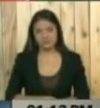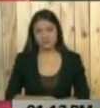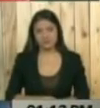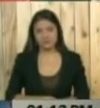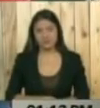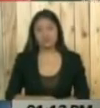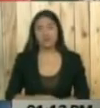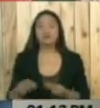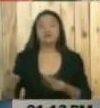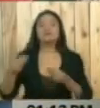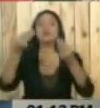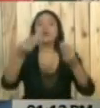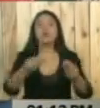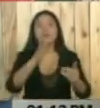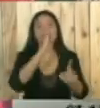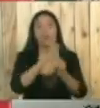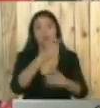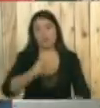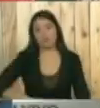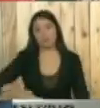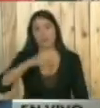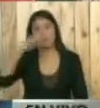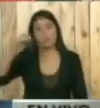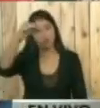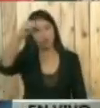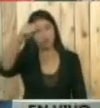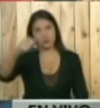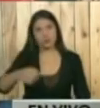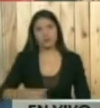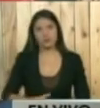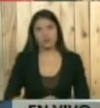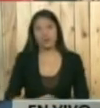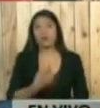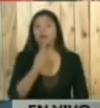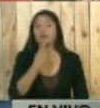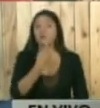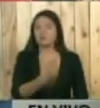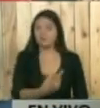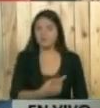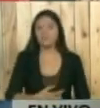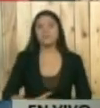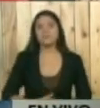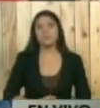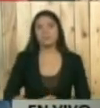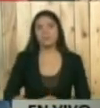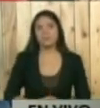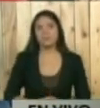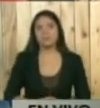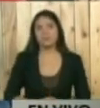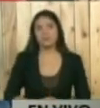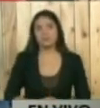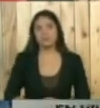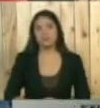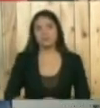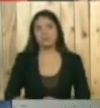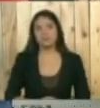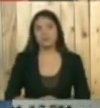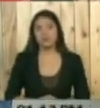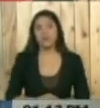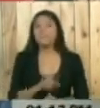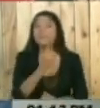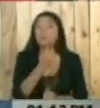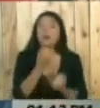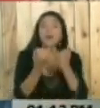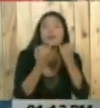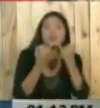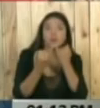al presidente Maduro. Quiero que le digas, y ya te voy a decir qué significa cuando te entregue